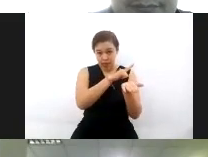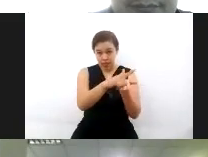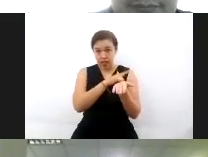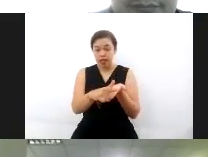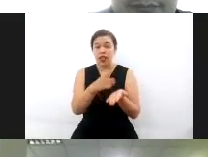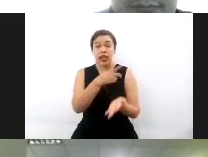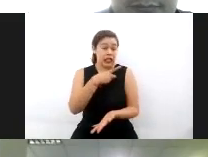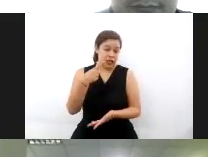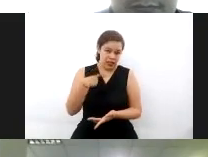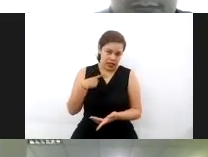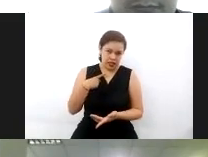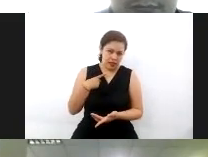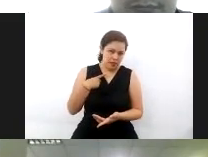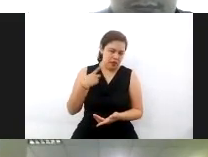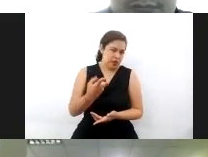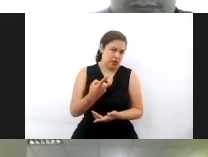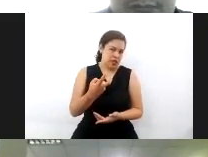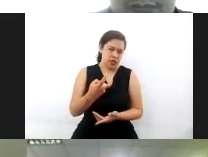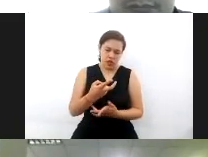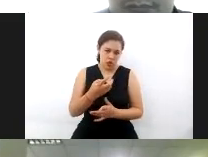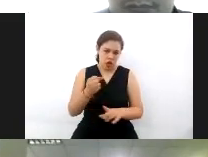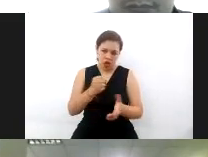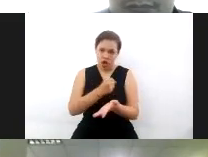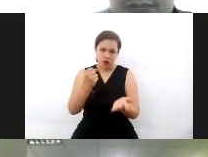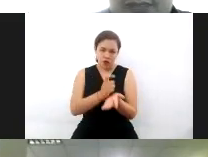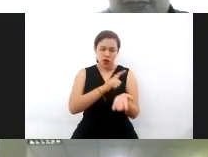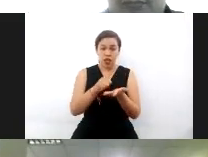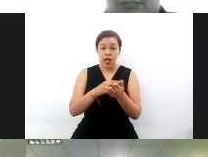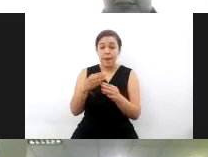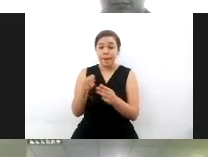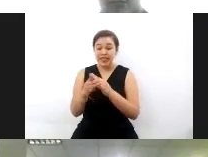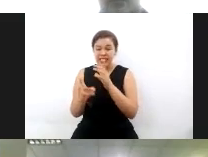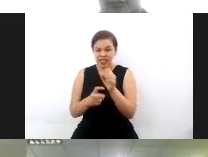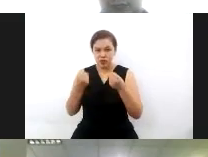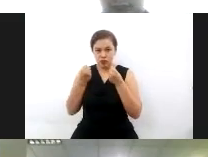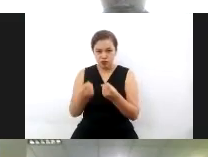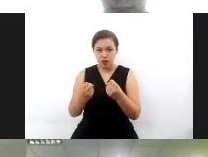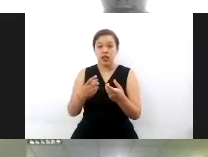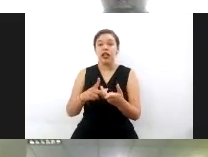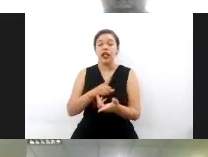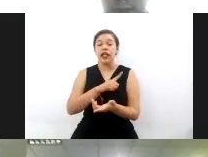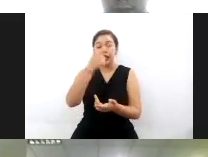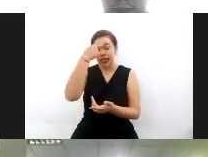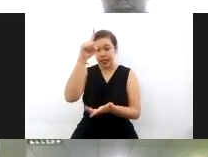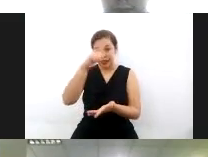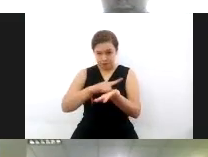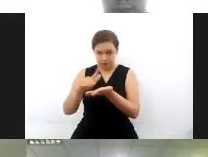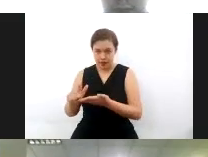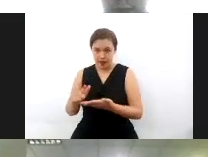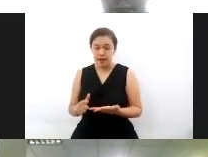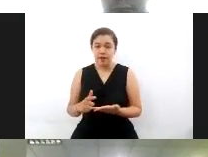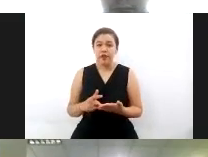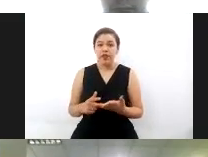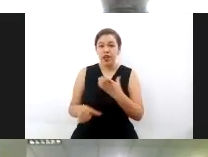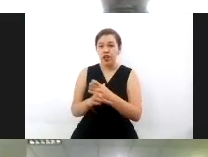básicos que tienen que regir a esto. Estar limpios, ser de material resistente y de fácil limpieza. No se deben introducir objetos